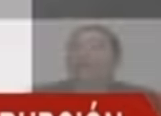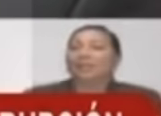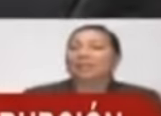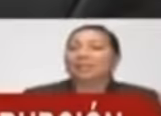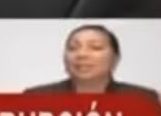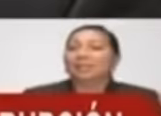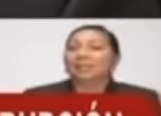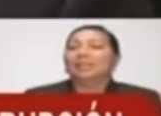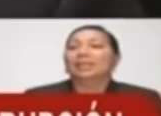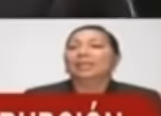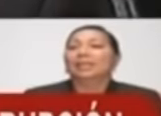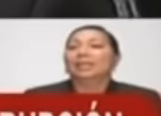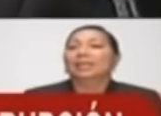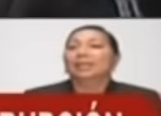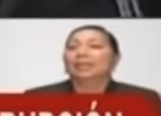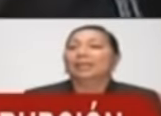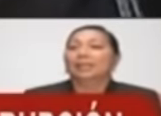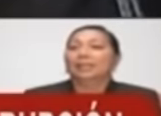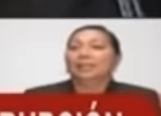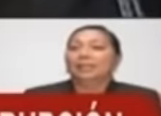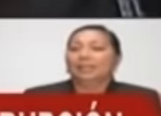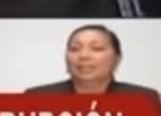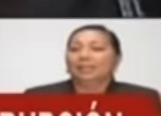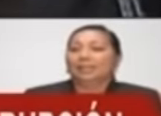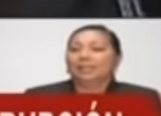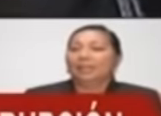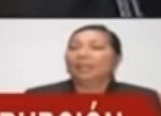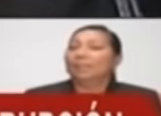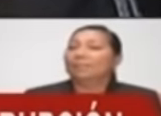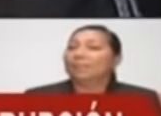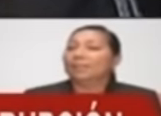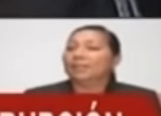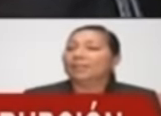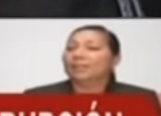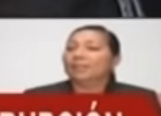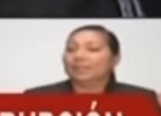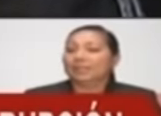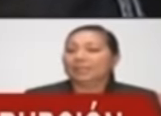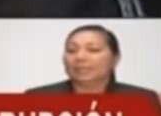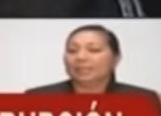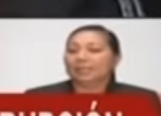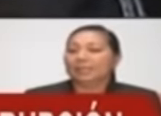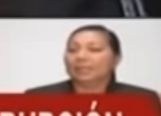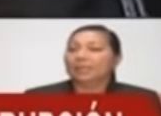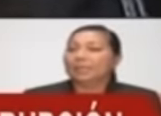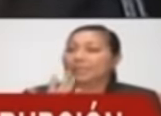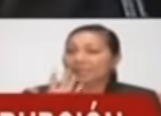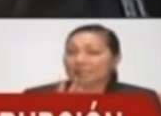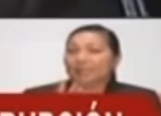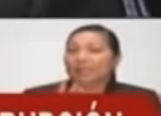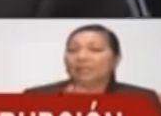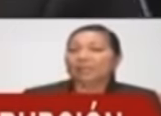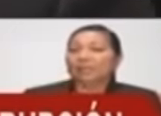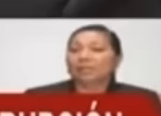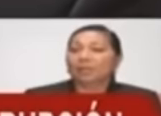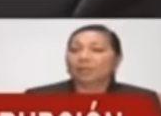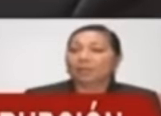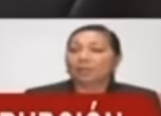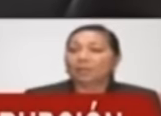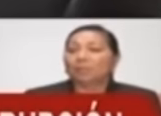este Parlamento el que ha acogido distintas iniciativas. 5 de los 6